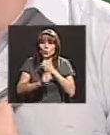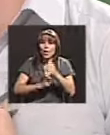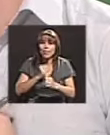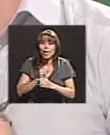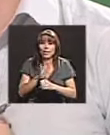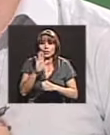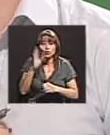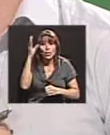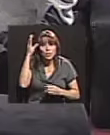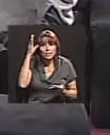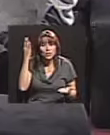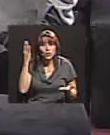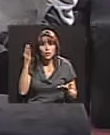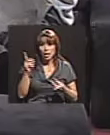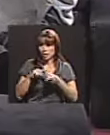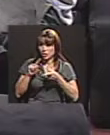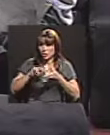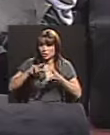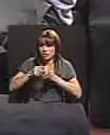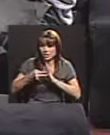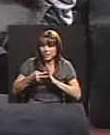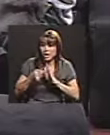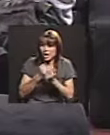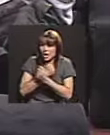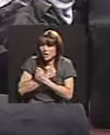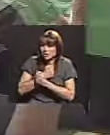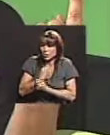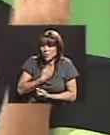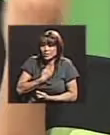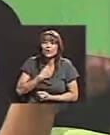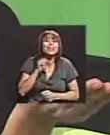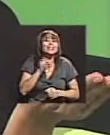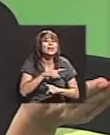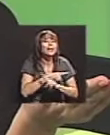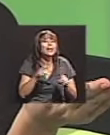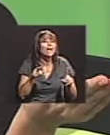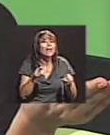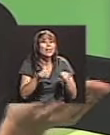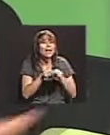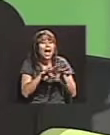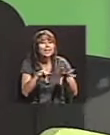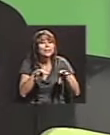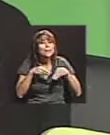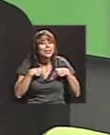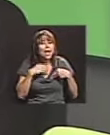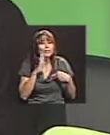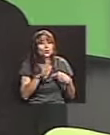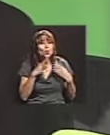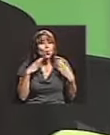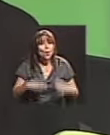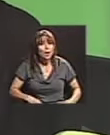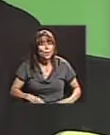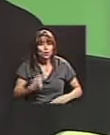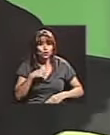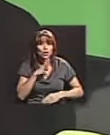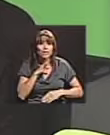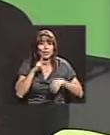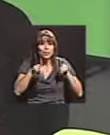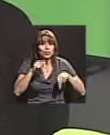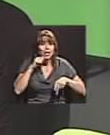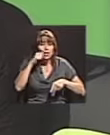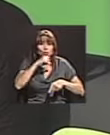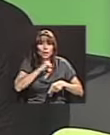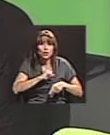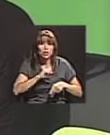creerse uno mismo Claro pero más que quers es aceptar su cuerpo y estoy hablando del adulto mayor Entonces si ahí usted tiene rollo Si se